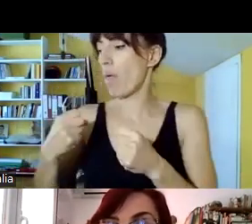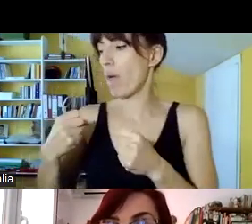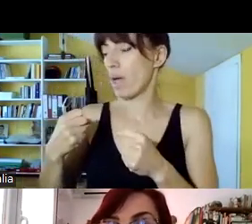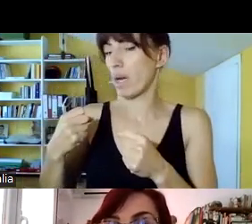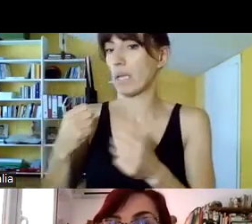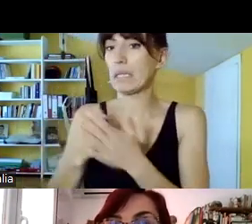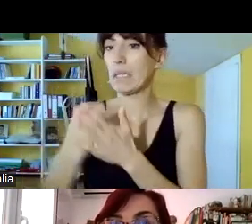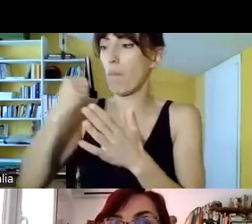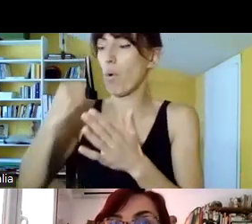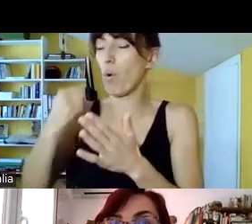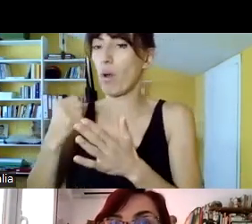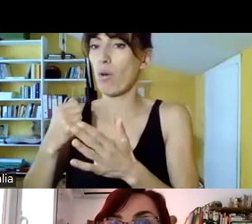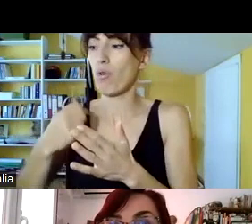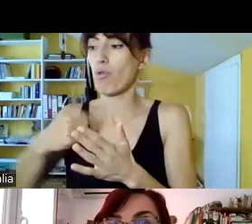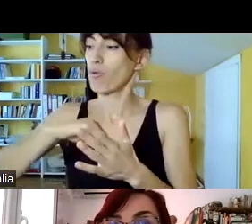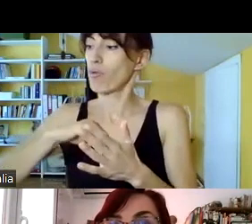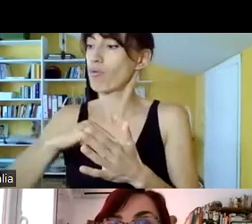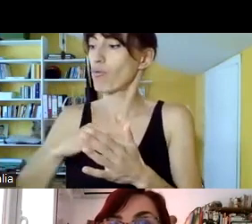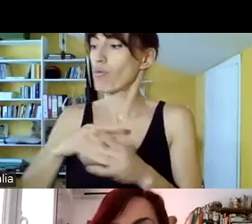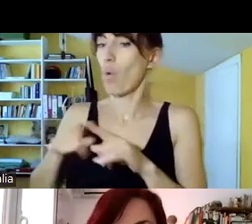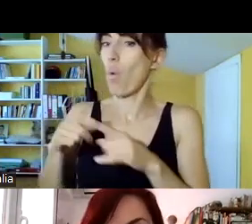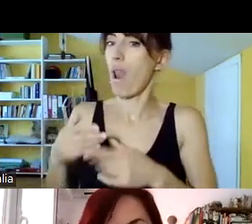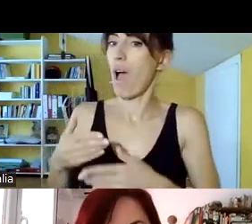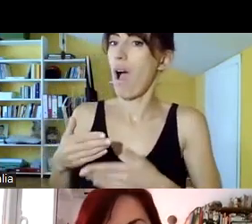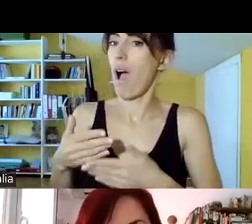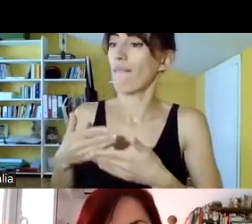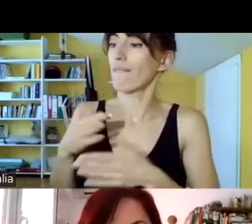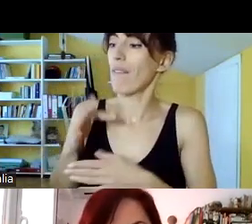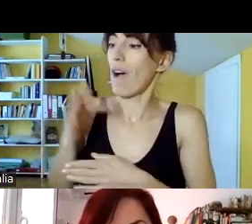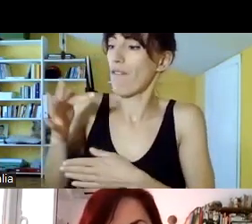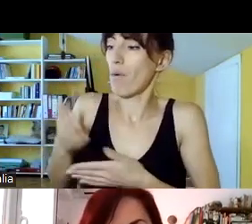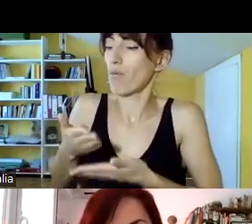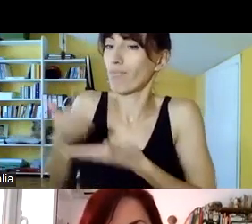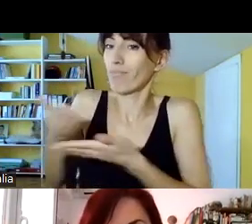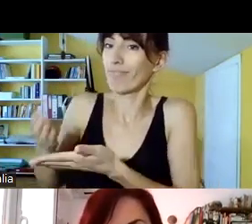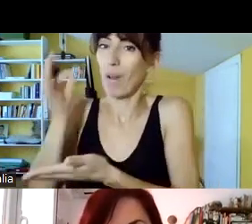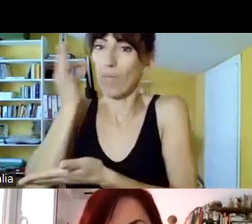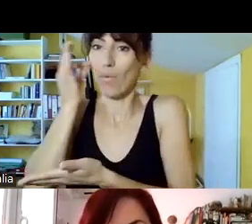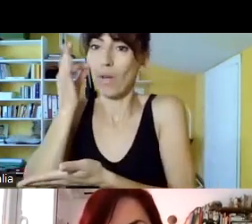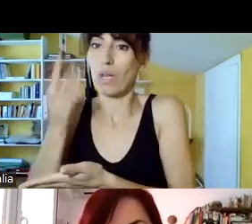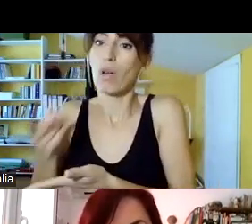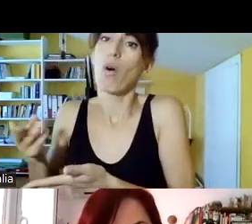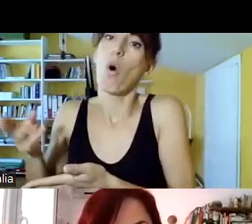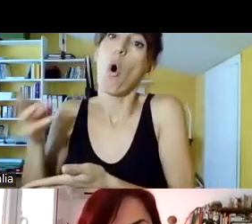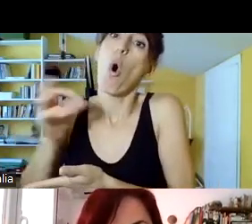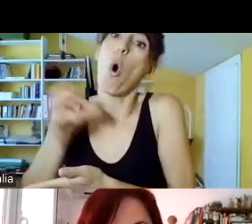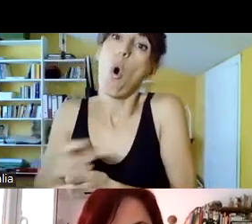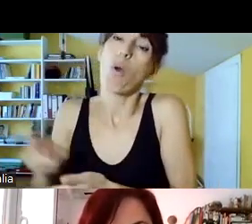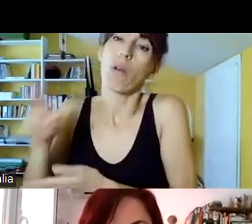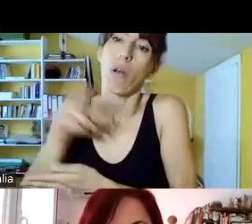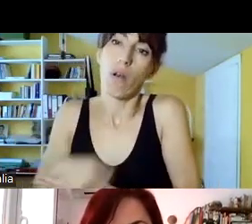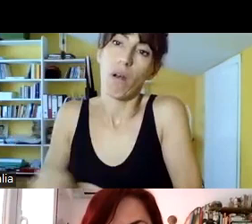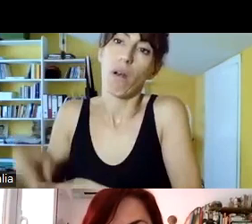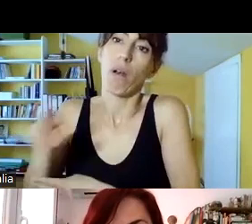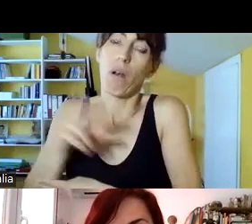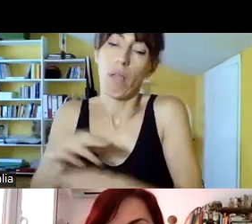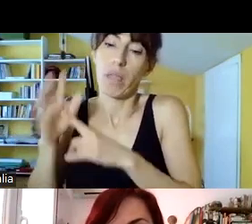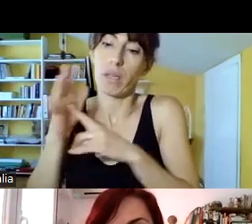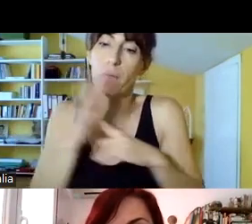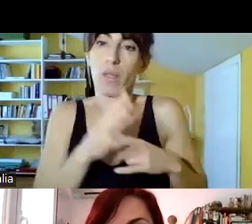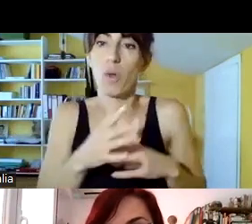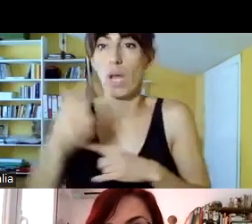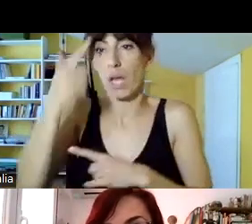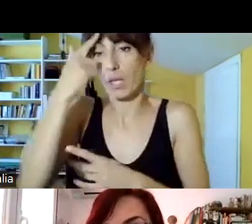intentar poner eso a favor de ellas, o podemos reproducir esa discriminación y retraumatizar.